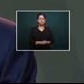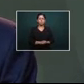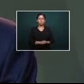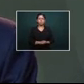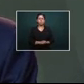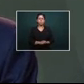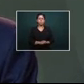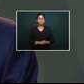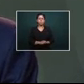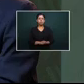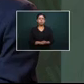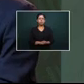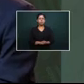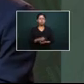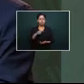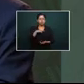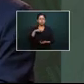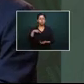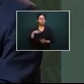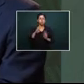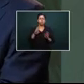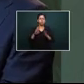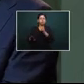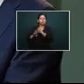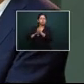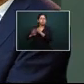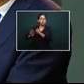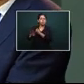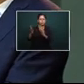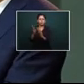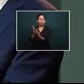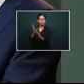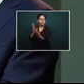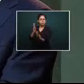estamos combatiendo el tráfico de armas,